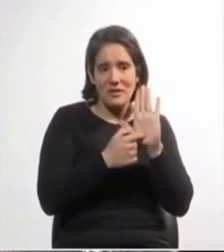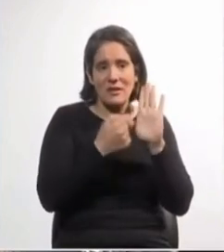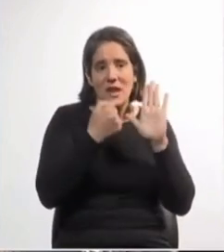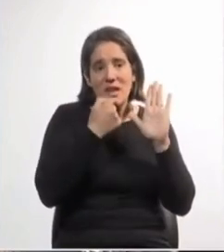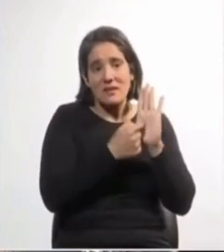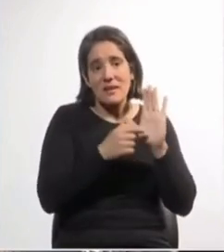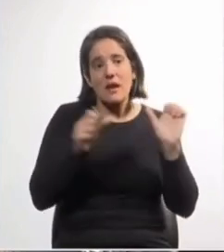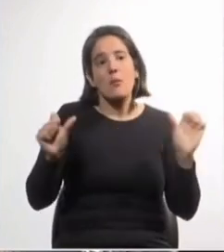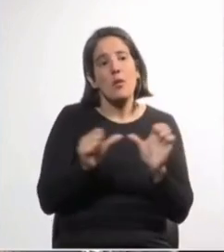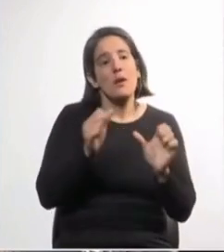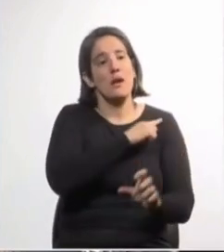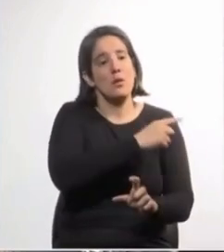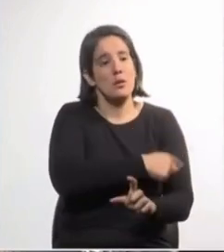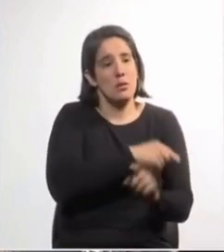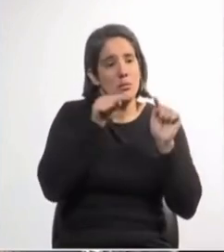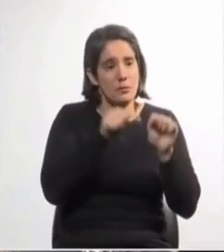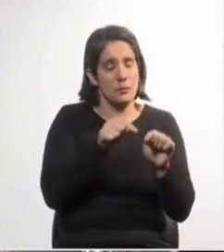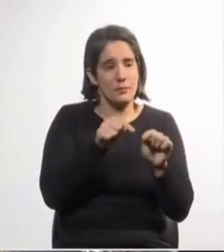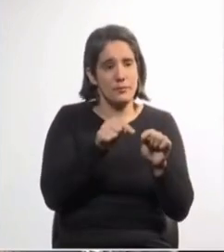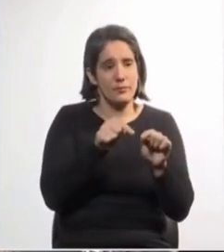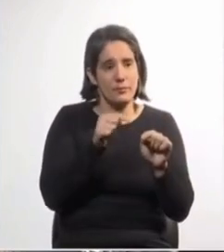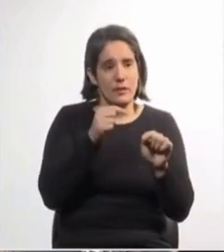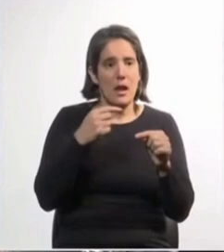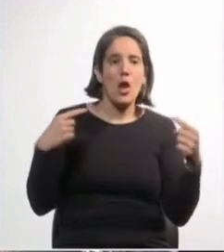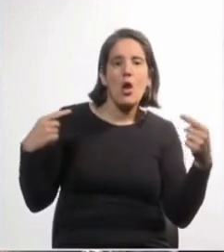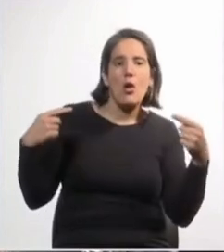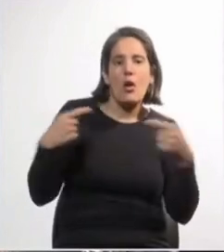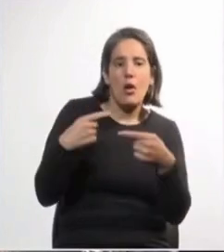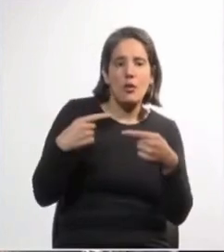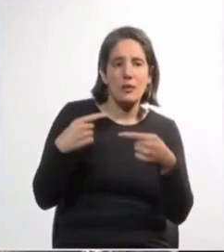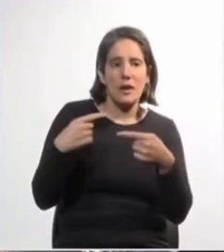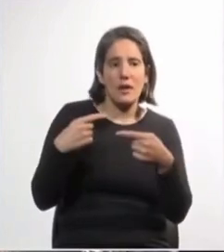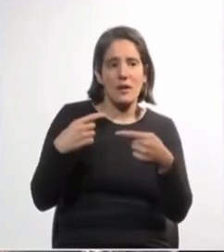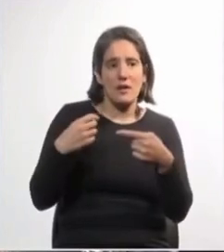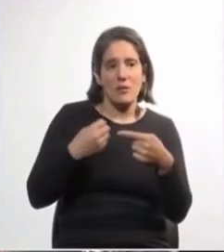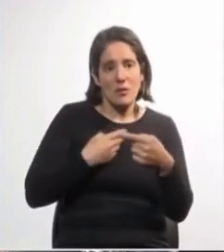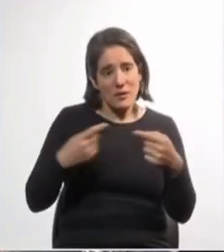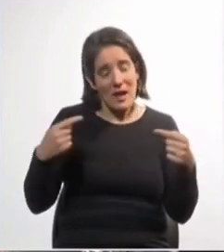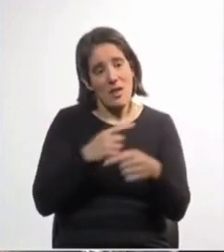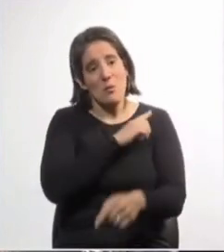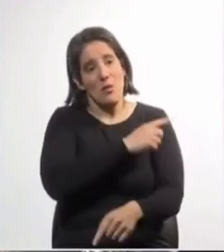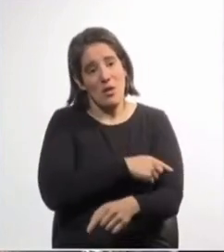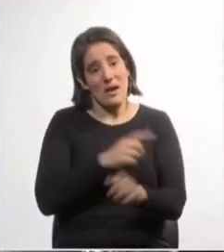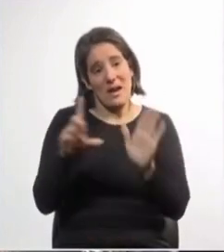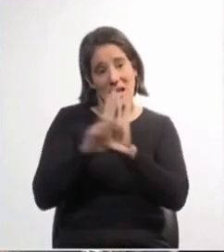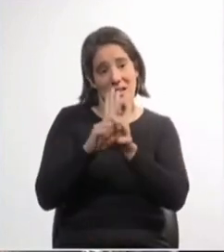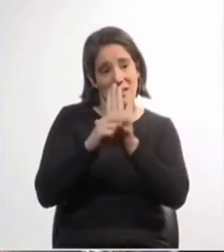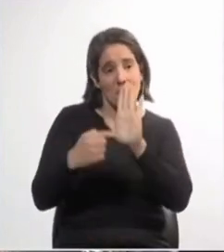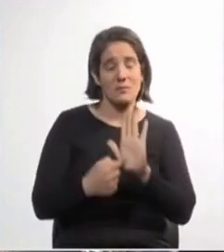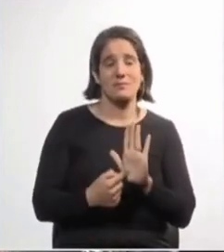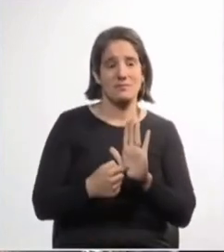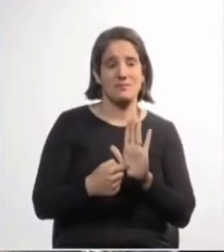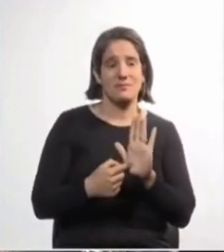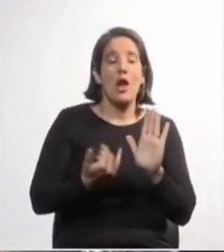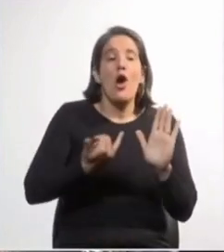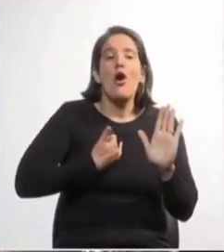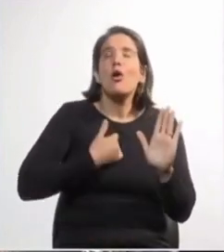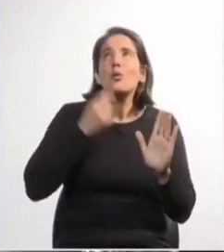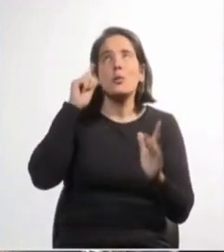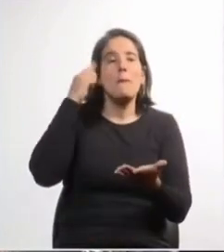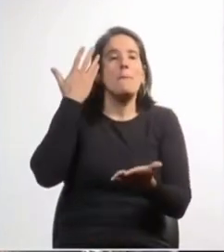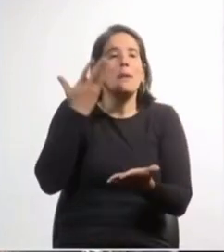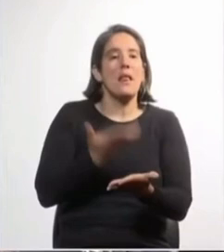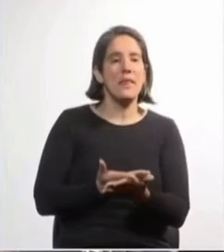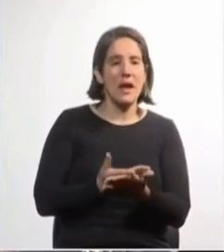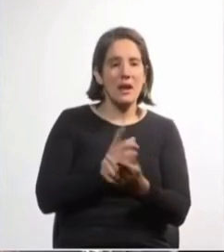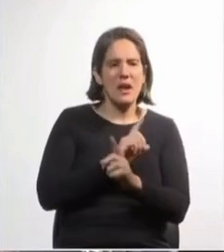del Ejecutivo en oposición a la iniciativa del legislativo. ¿Cómo se puede plantear